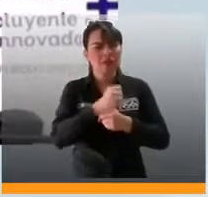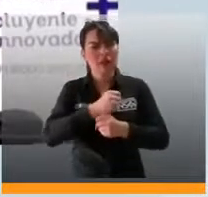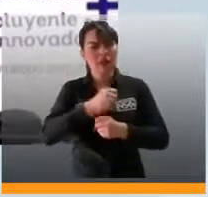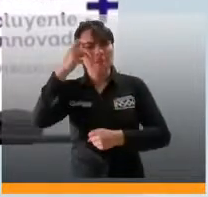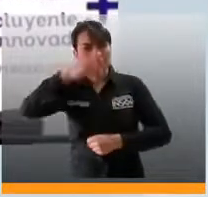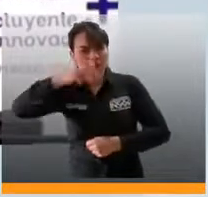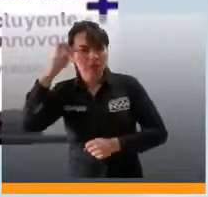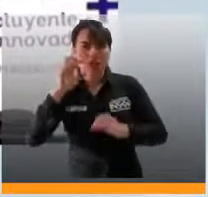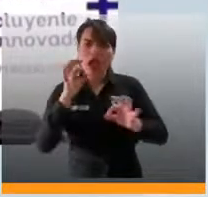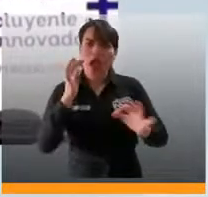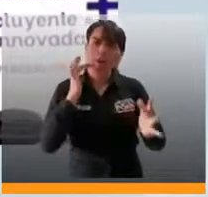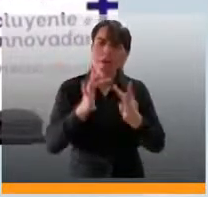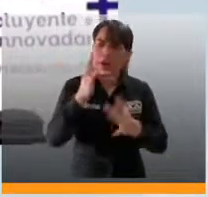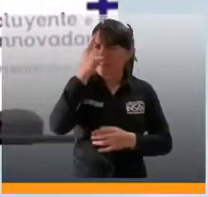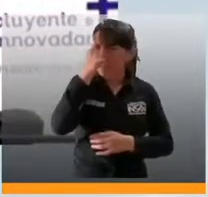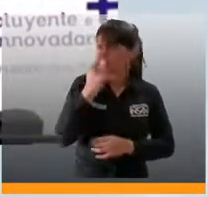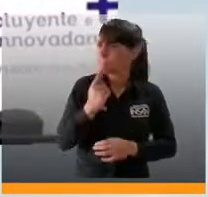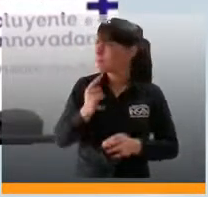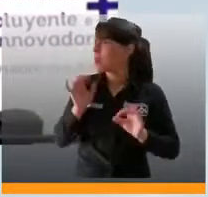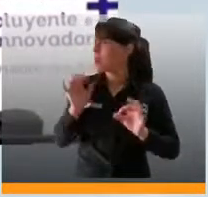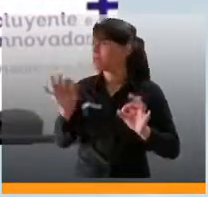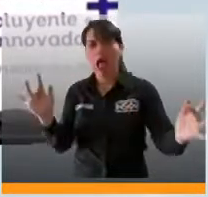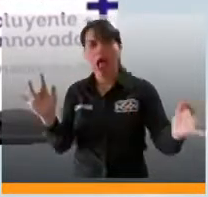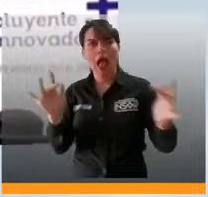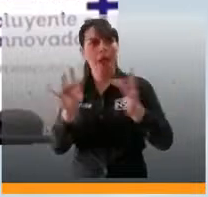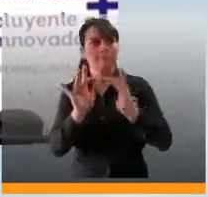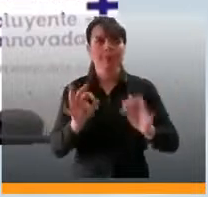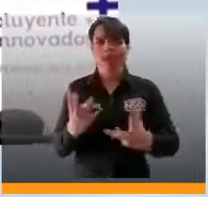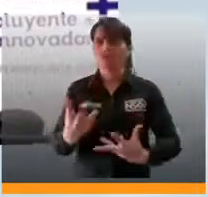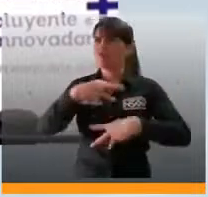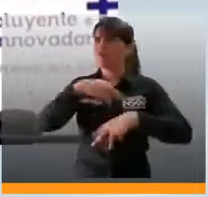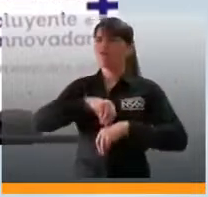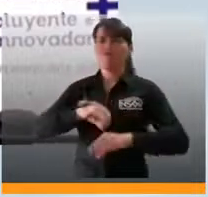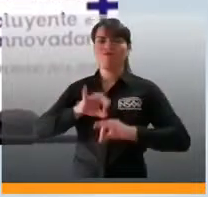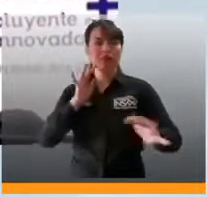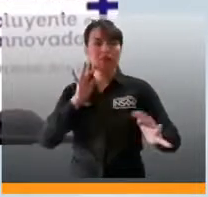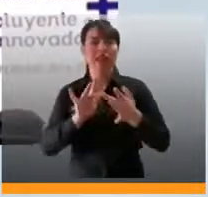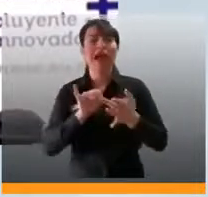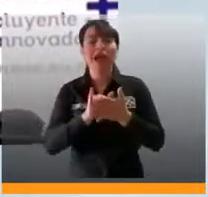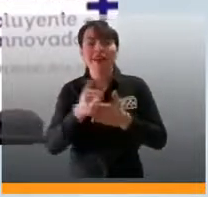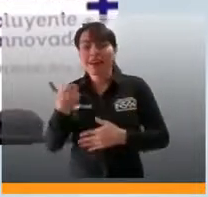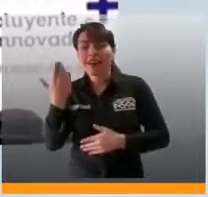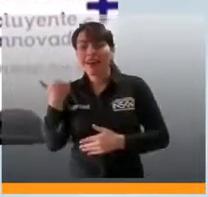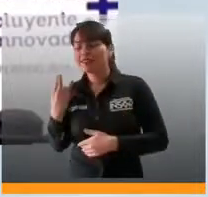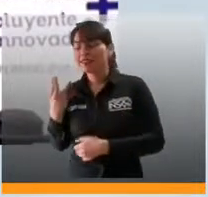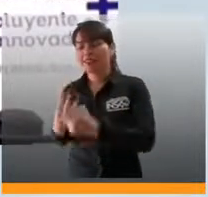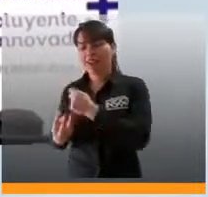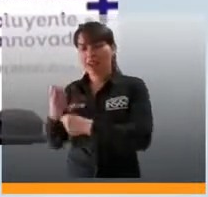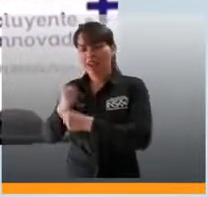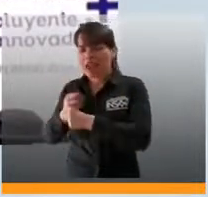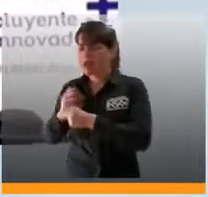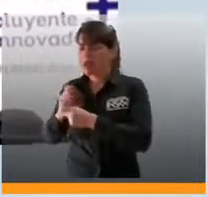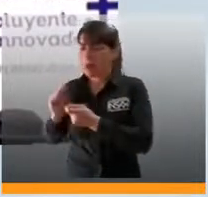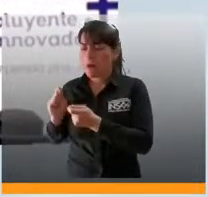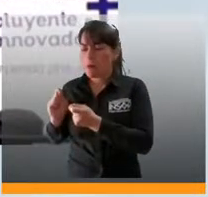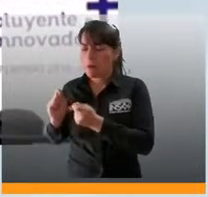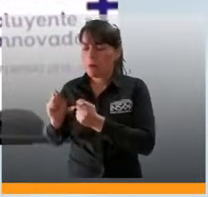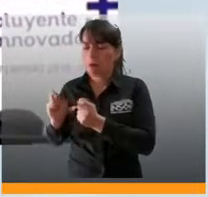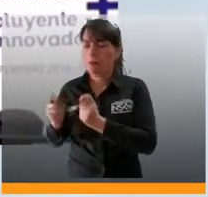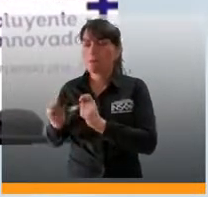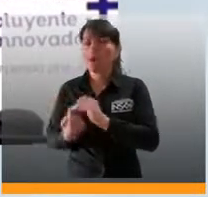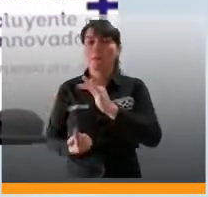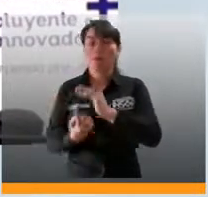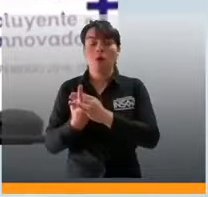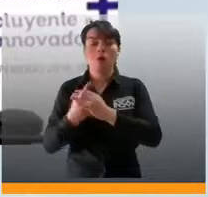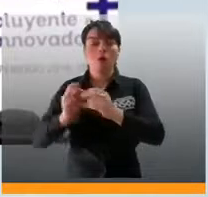perfil esperado y con el perfil obtenido, y llevamos cerca de 3 años en eso. Y digamos, por la irrupción del COVID, dimos